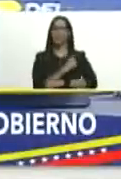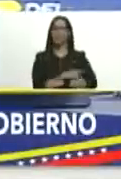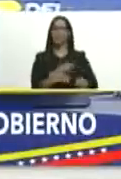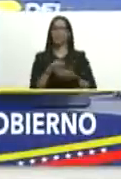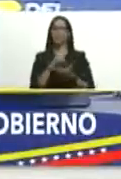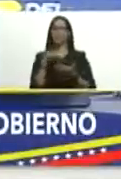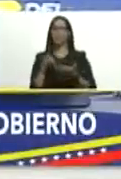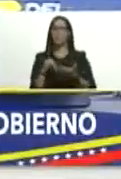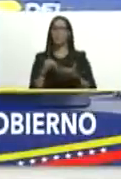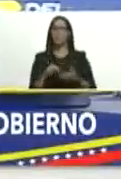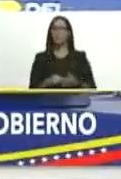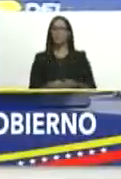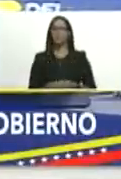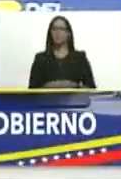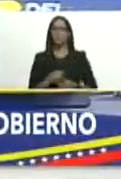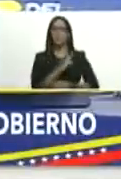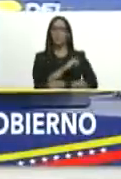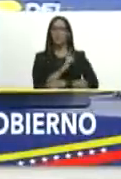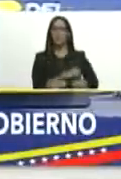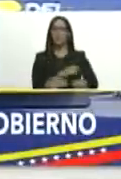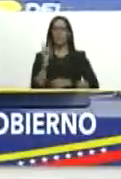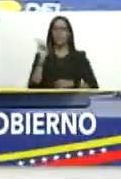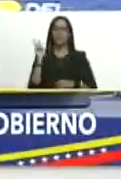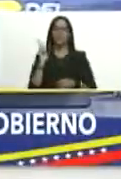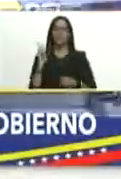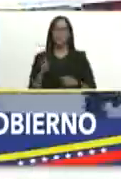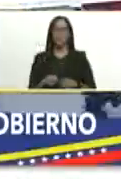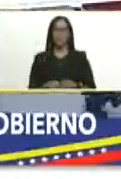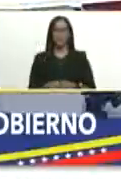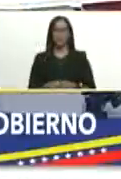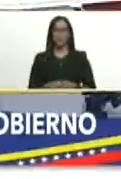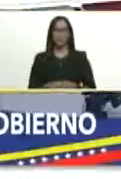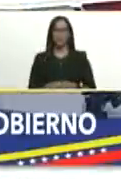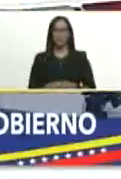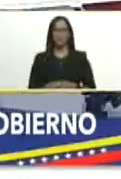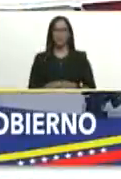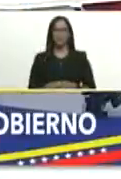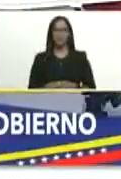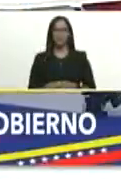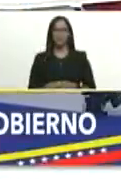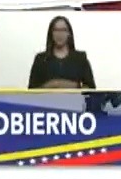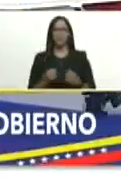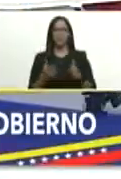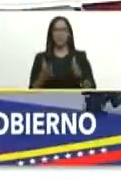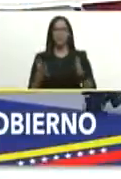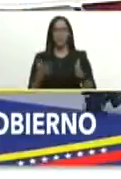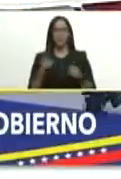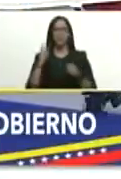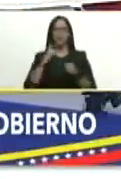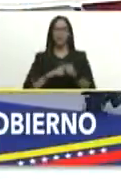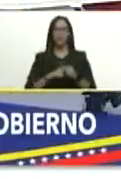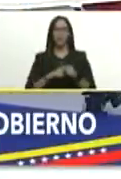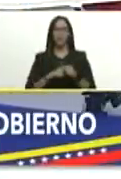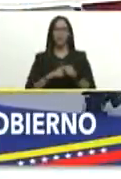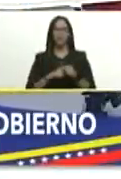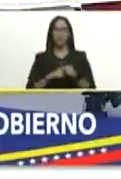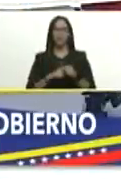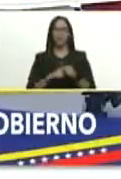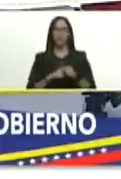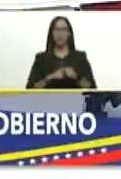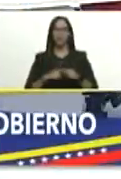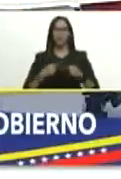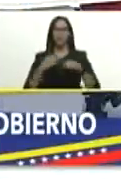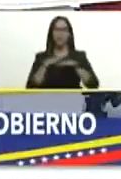nacional, el poder de Venezuela. Si logramos articular y